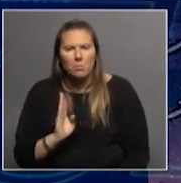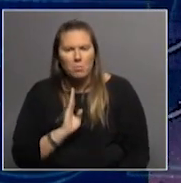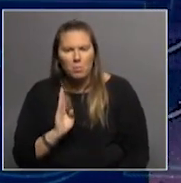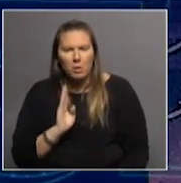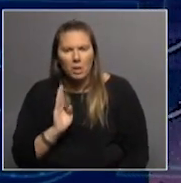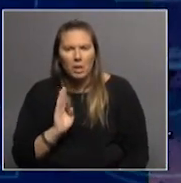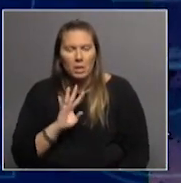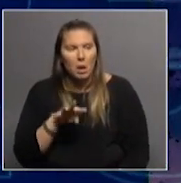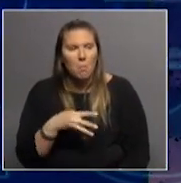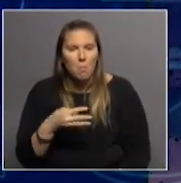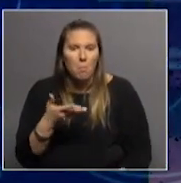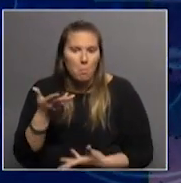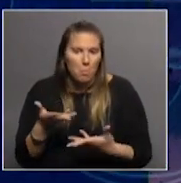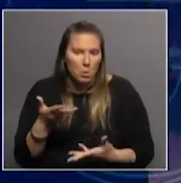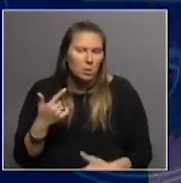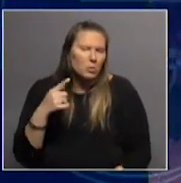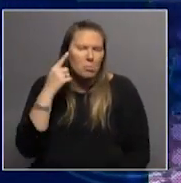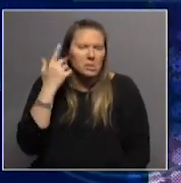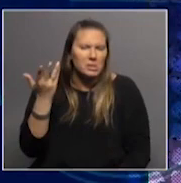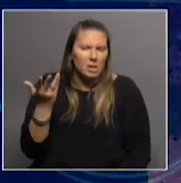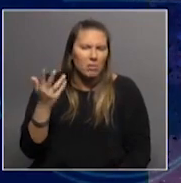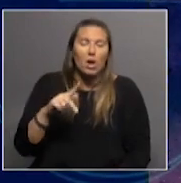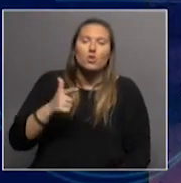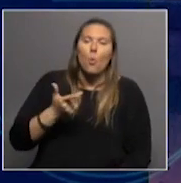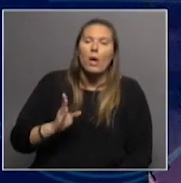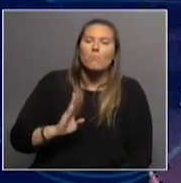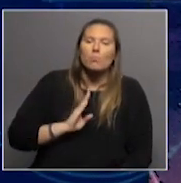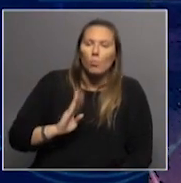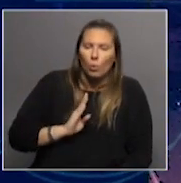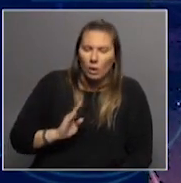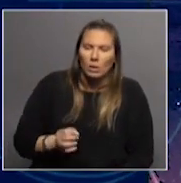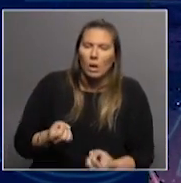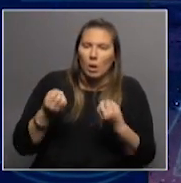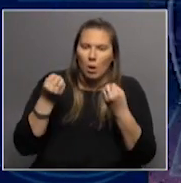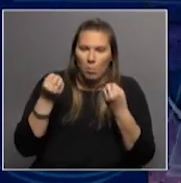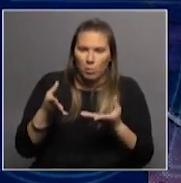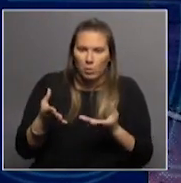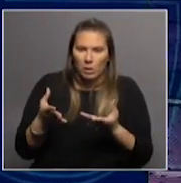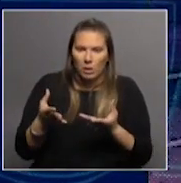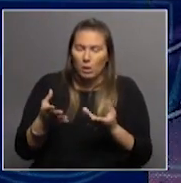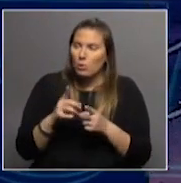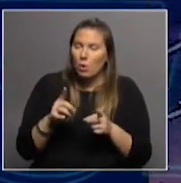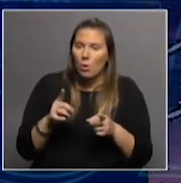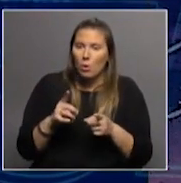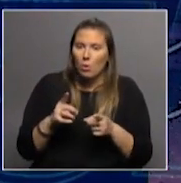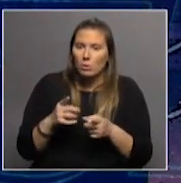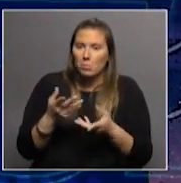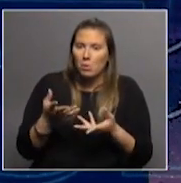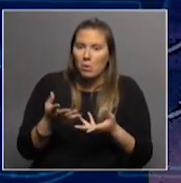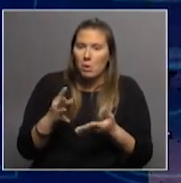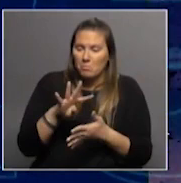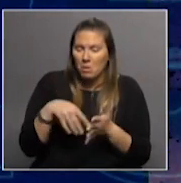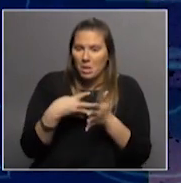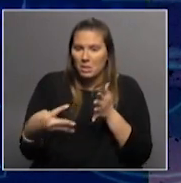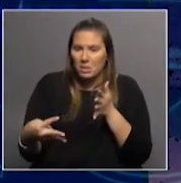o sean ni siquiera pensaba no hay mujeres en las grillas porque era mucho era como bueno era una